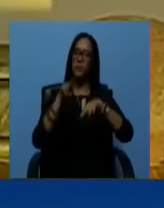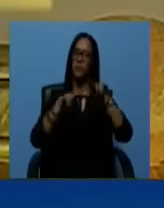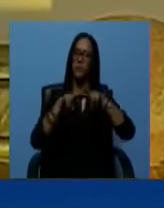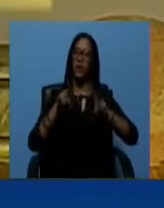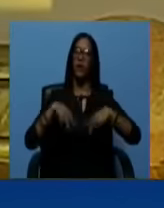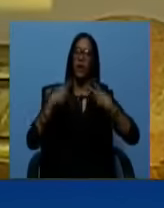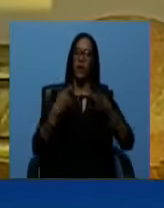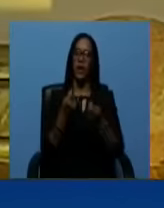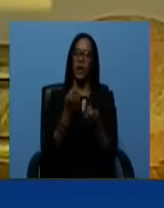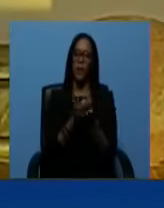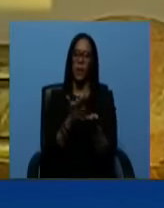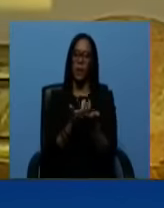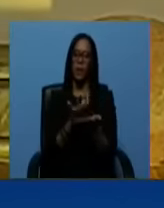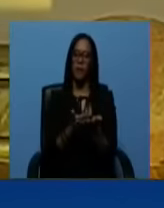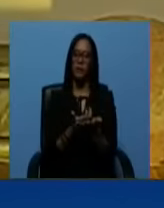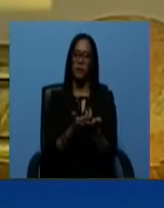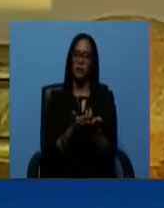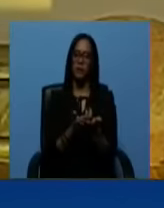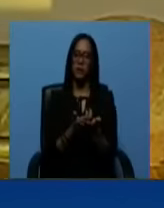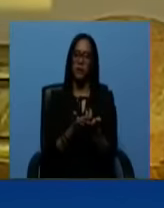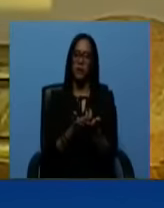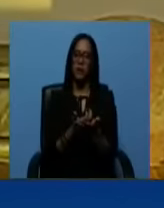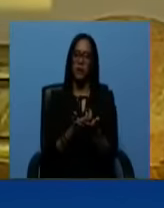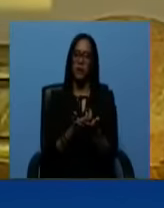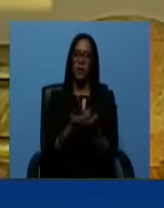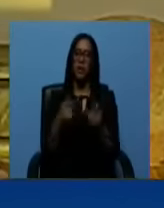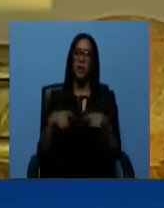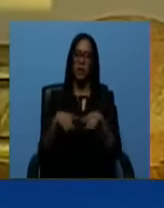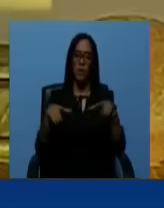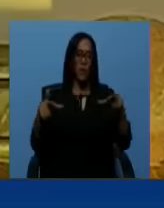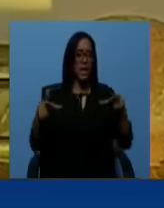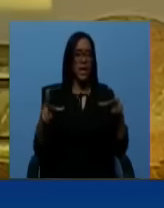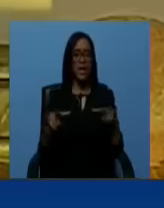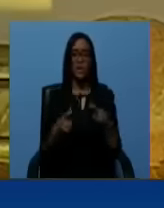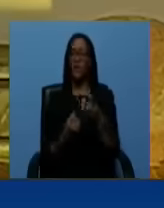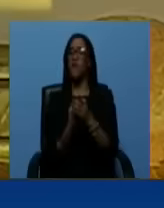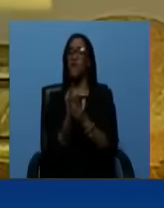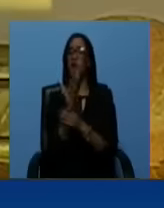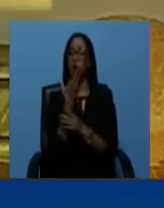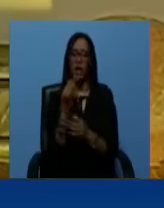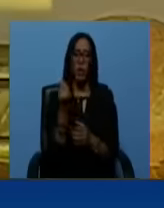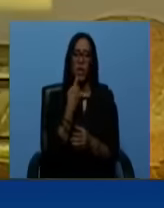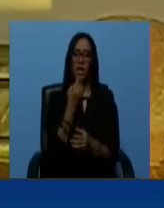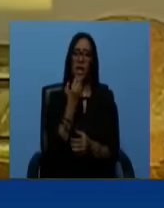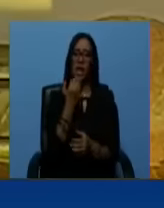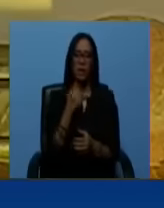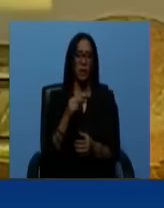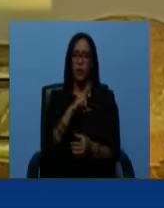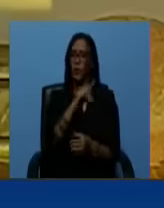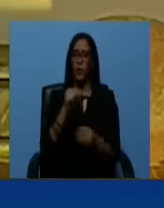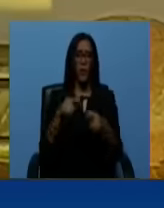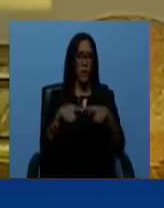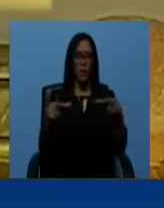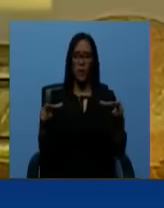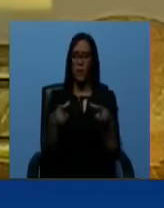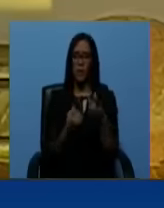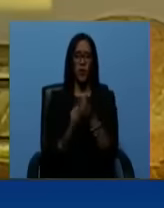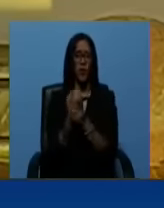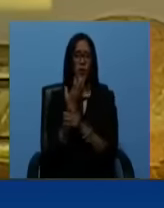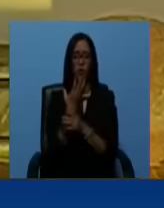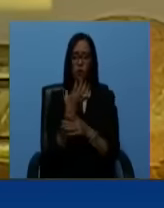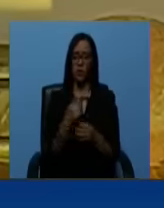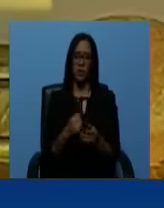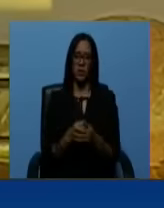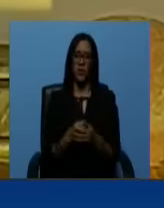nueva economía es un lecho de rosas, como diría alguien. No es un lecho de rosas, es una